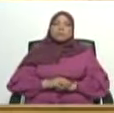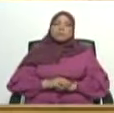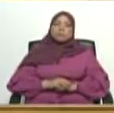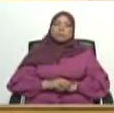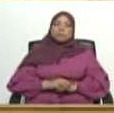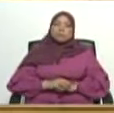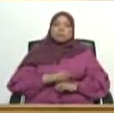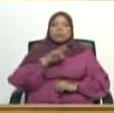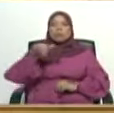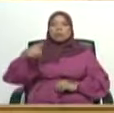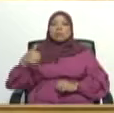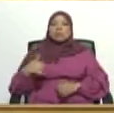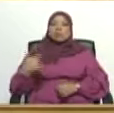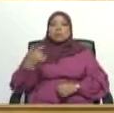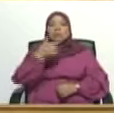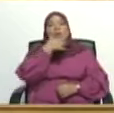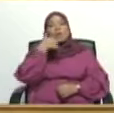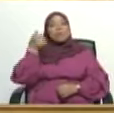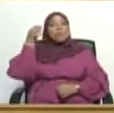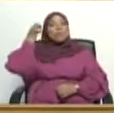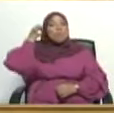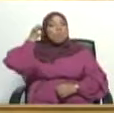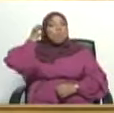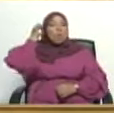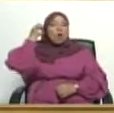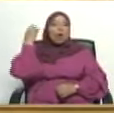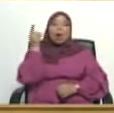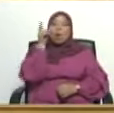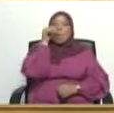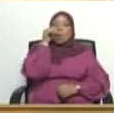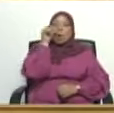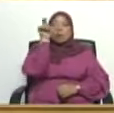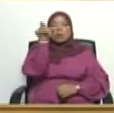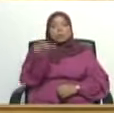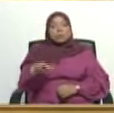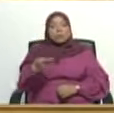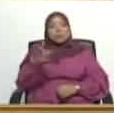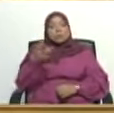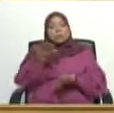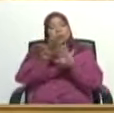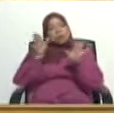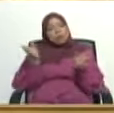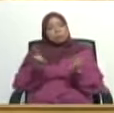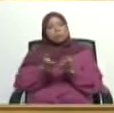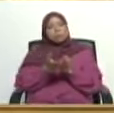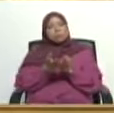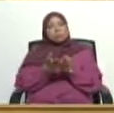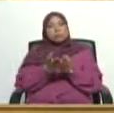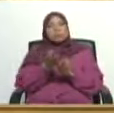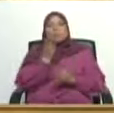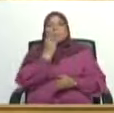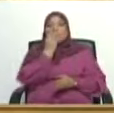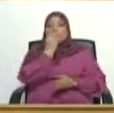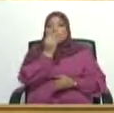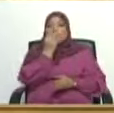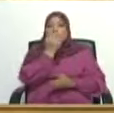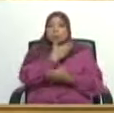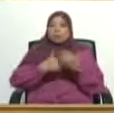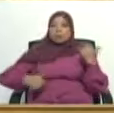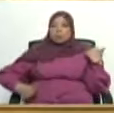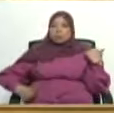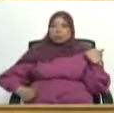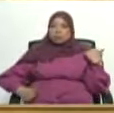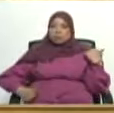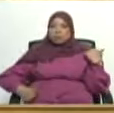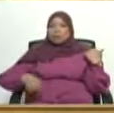decir lo que tiene que decir cada mujer y cada hombre decente de este planeta. Benjamín Netanyahu es uno de